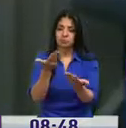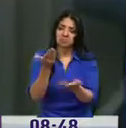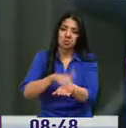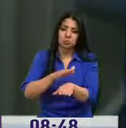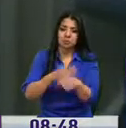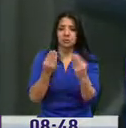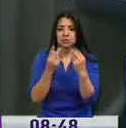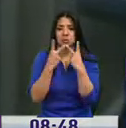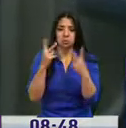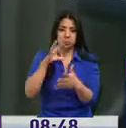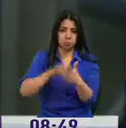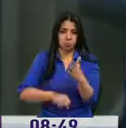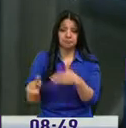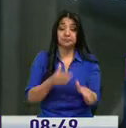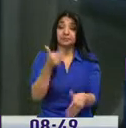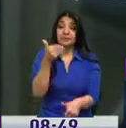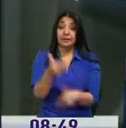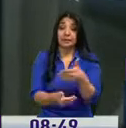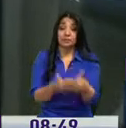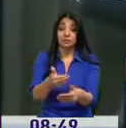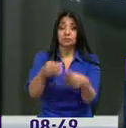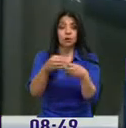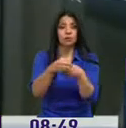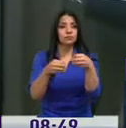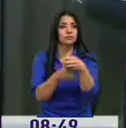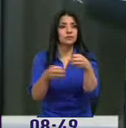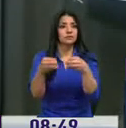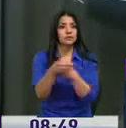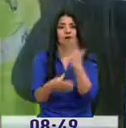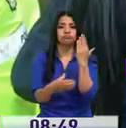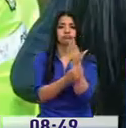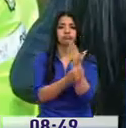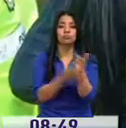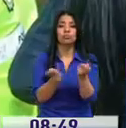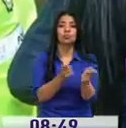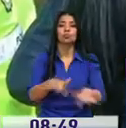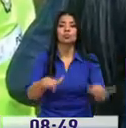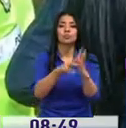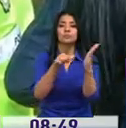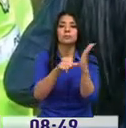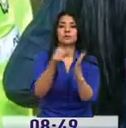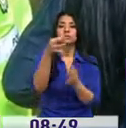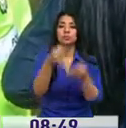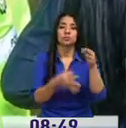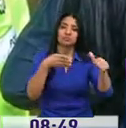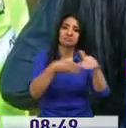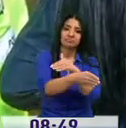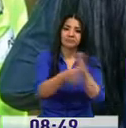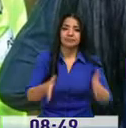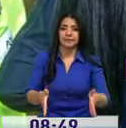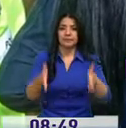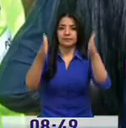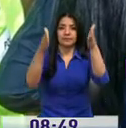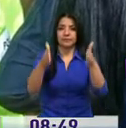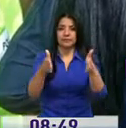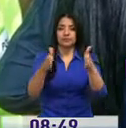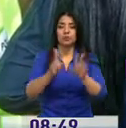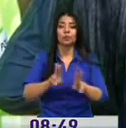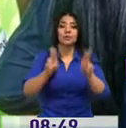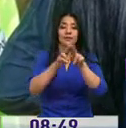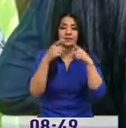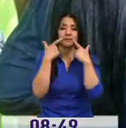peculado. Más tarde, fue allanada la Oficina de Dispositivos de Vigilancia Electrónica del Ministerio de Justicia, ubicada en el edificio de la Unidad de